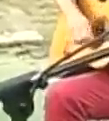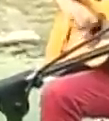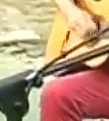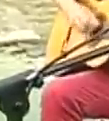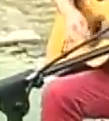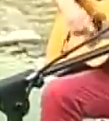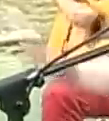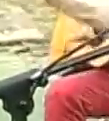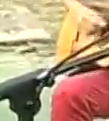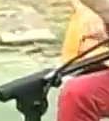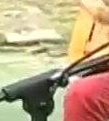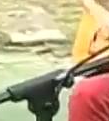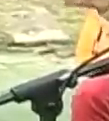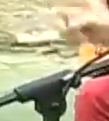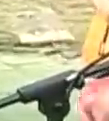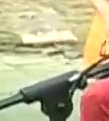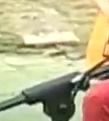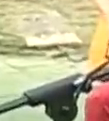revolucionaria,